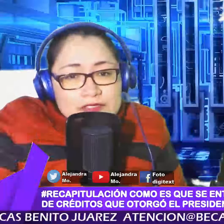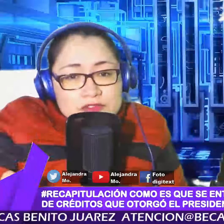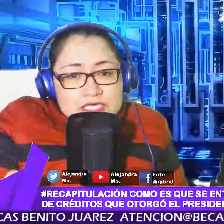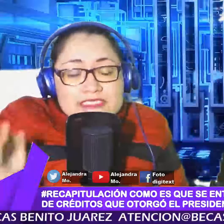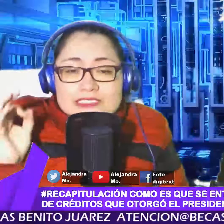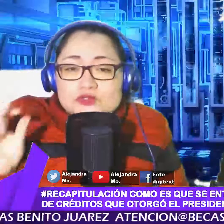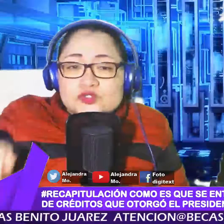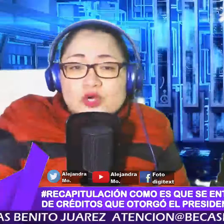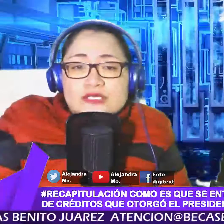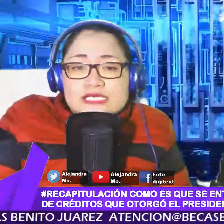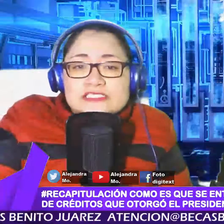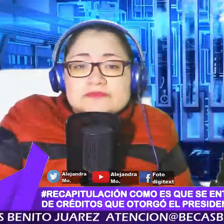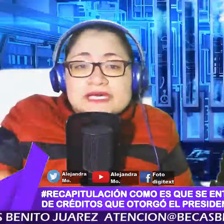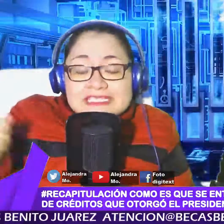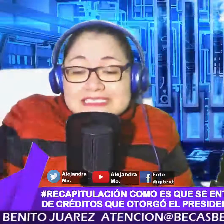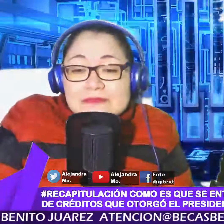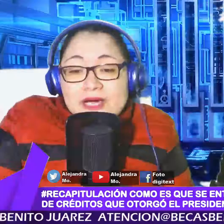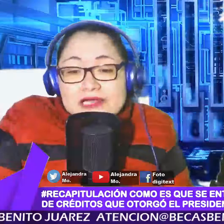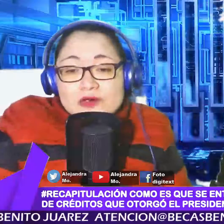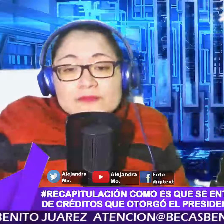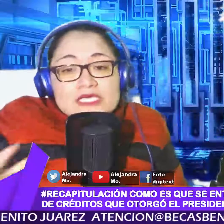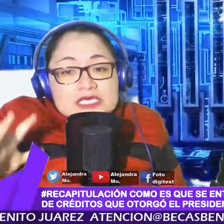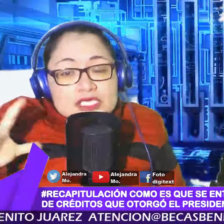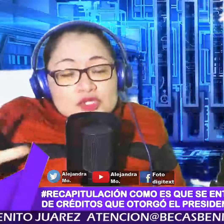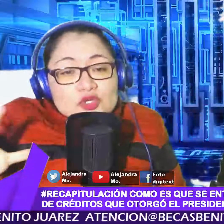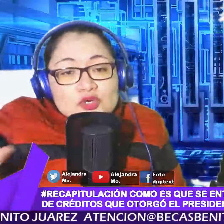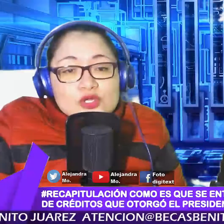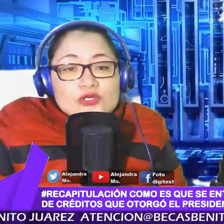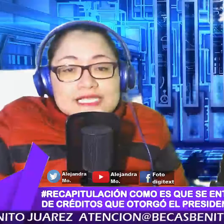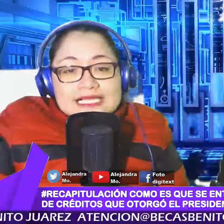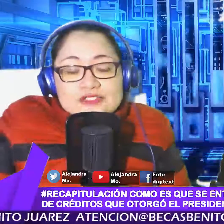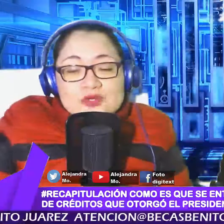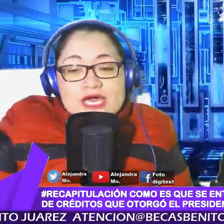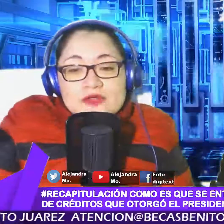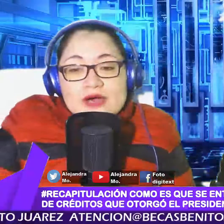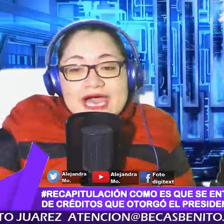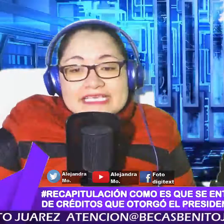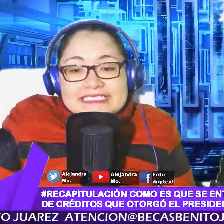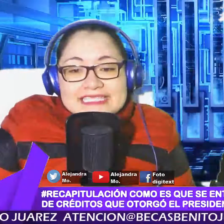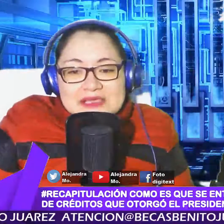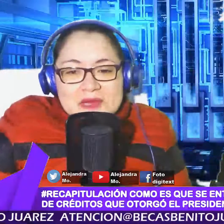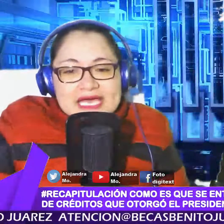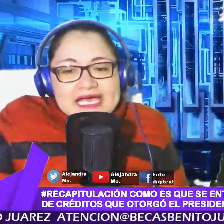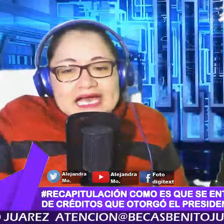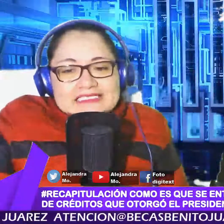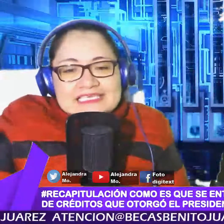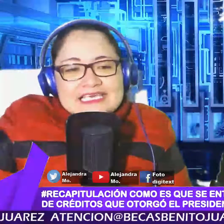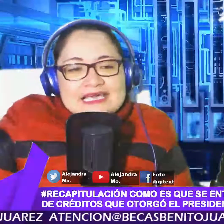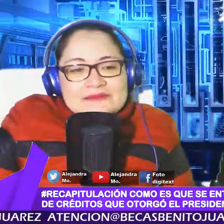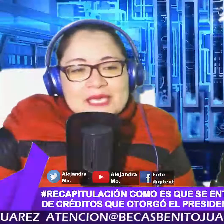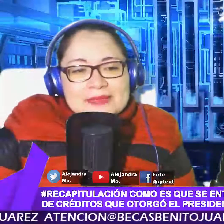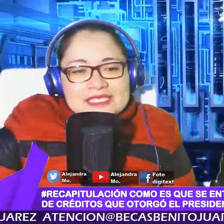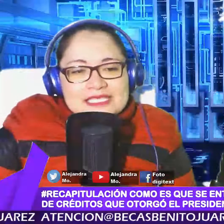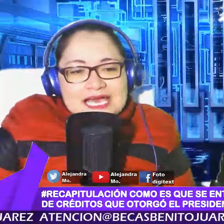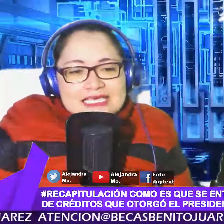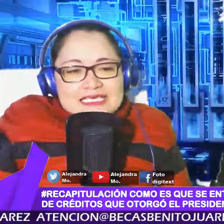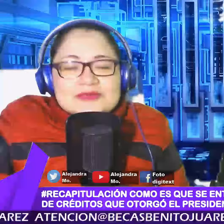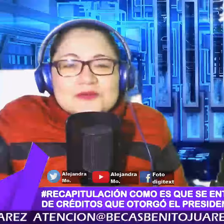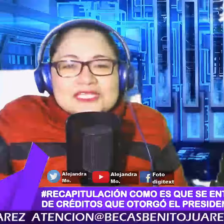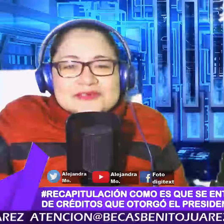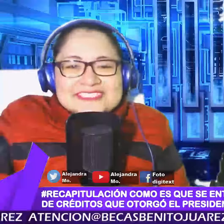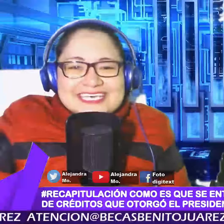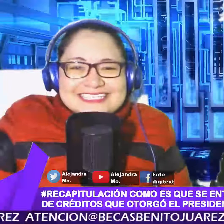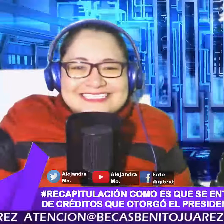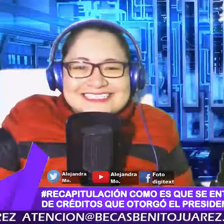otorgados, qué instituciones participaron y todo lo relacionado a este tema. Así que bienvenida